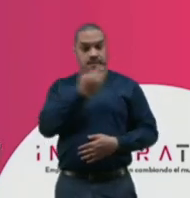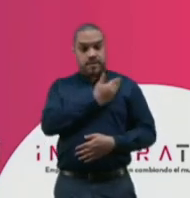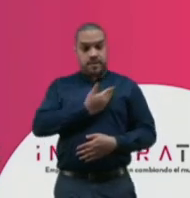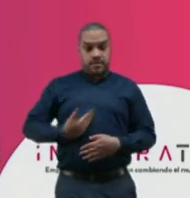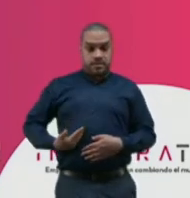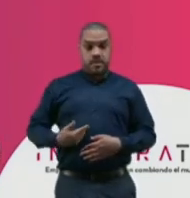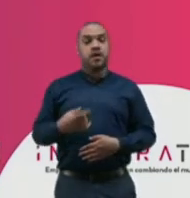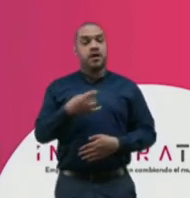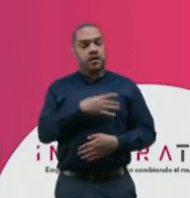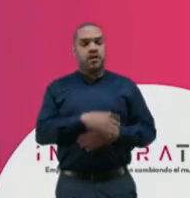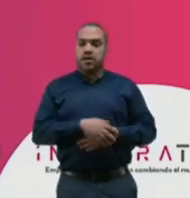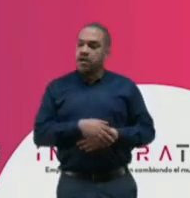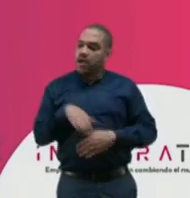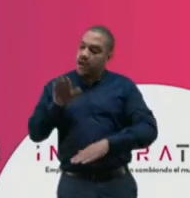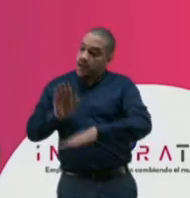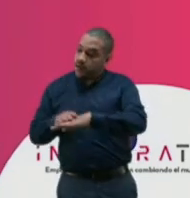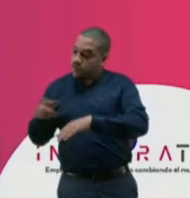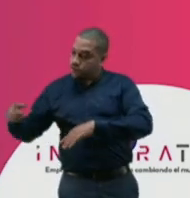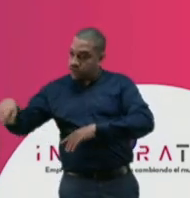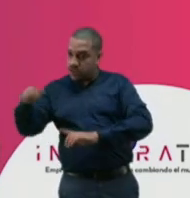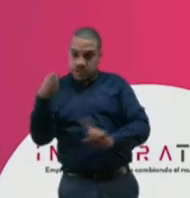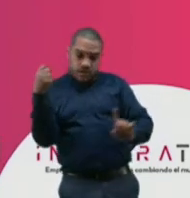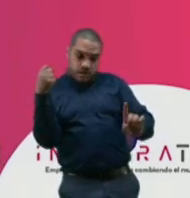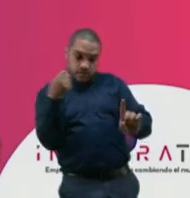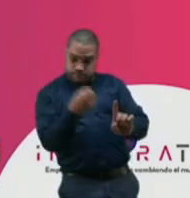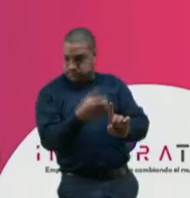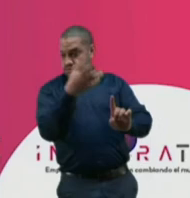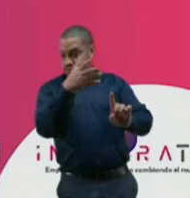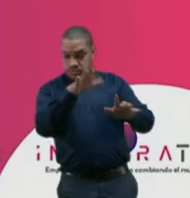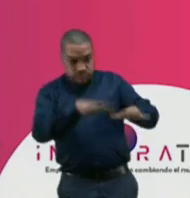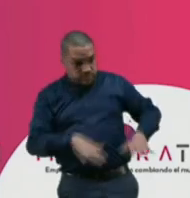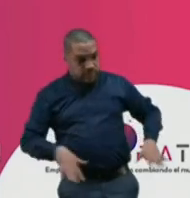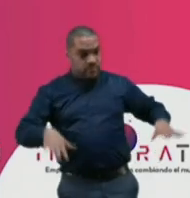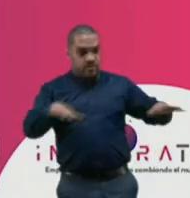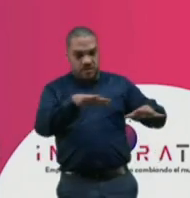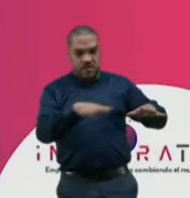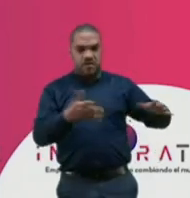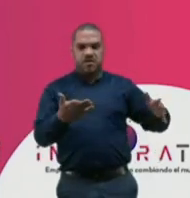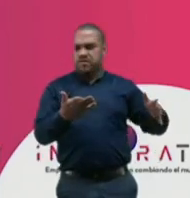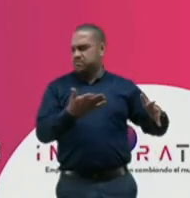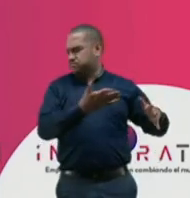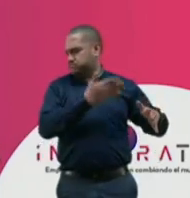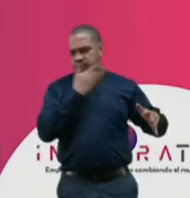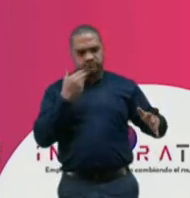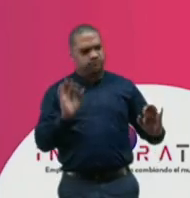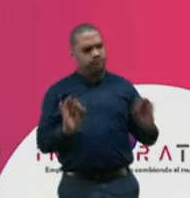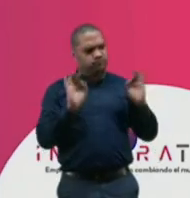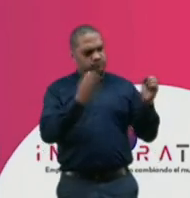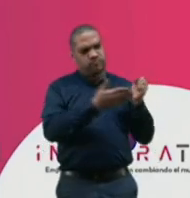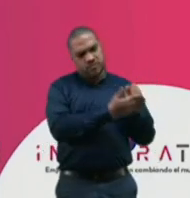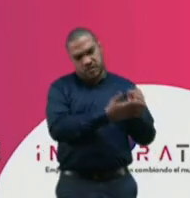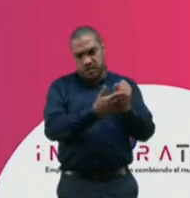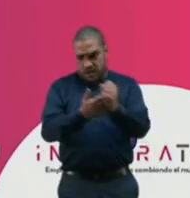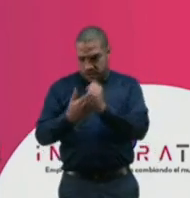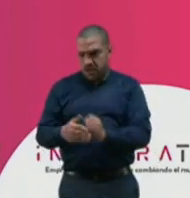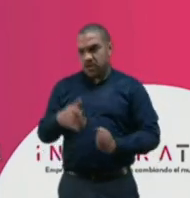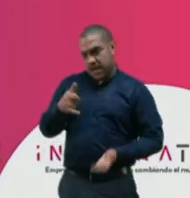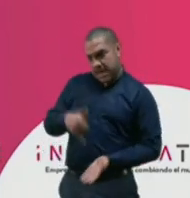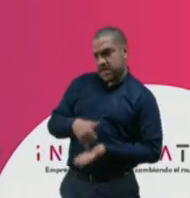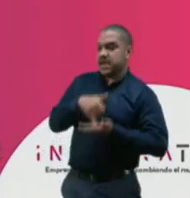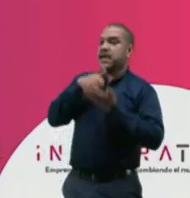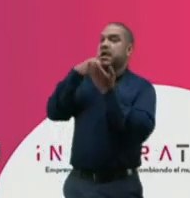ustedes han impactado la movilidad y el transporte público más que nadie. Hemos creado este premio especial